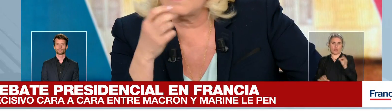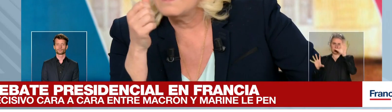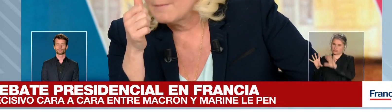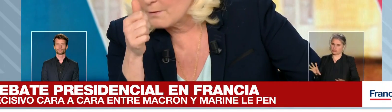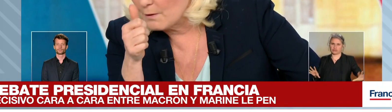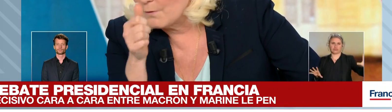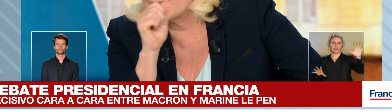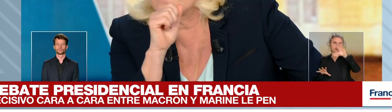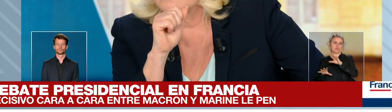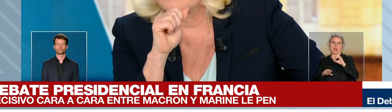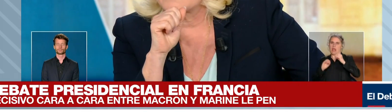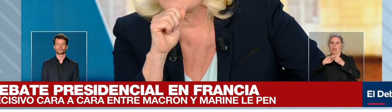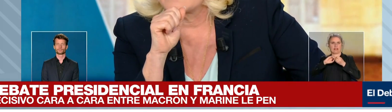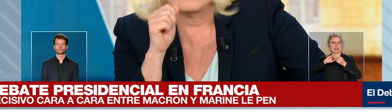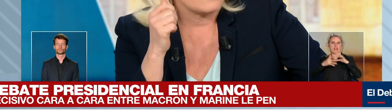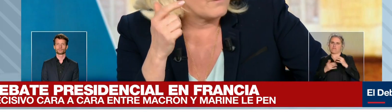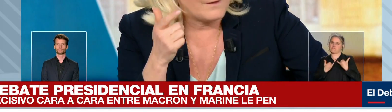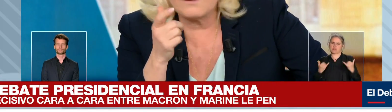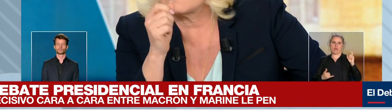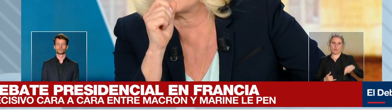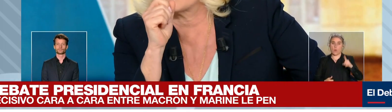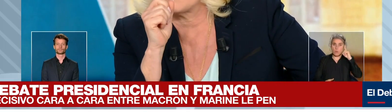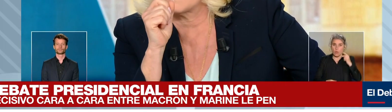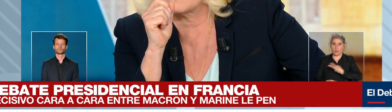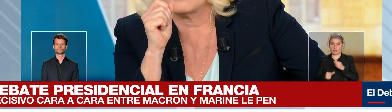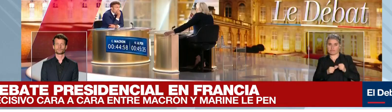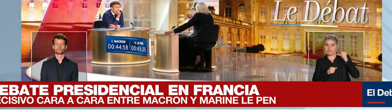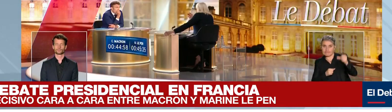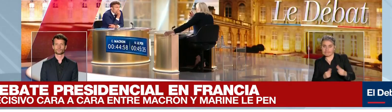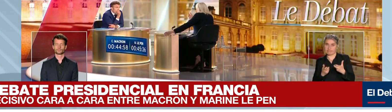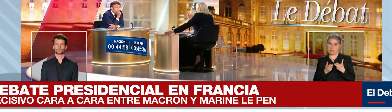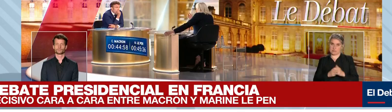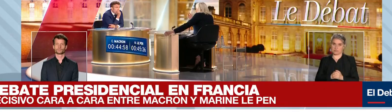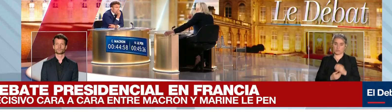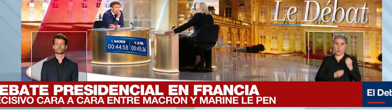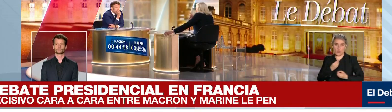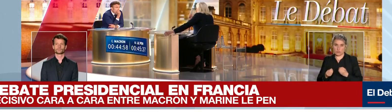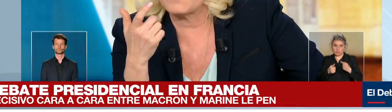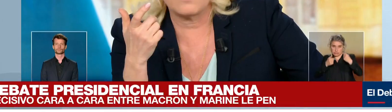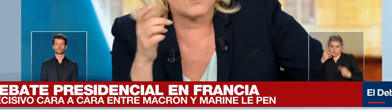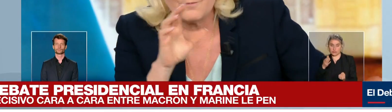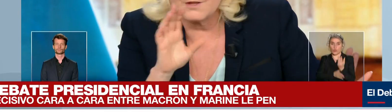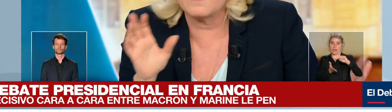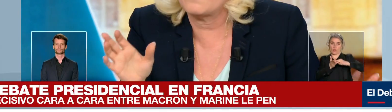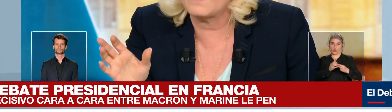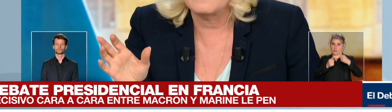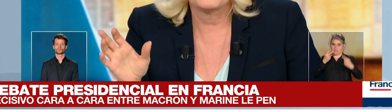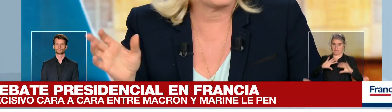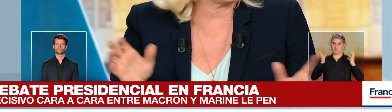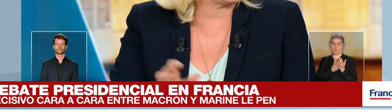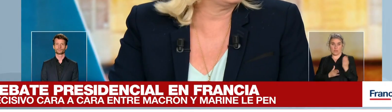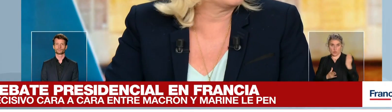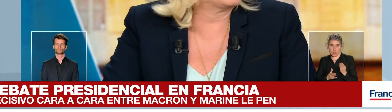cobertura digital perfecta en todo el territorio. Porque si queremos hacer telemedicina, teleconsulta, si queremos hacer todo eso que son